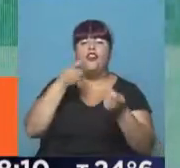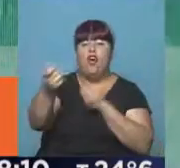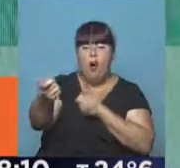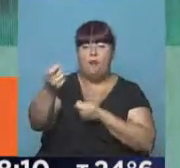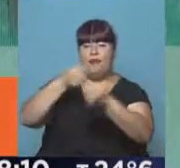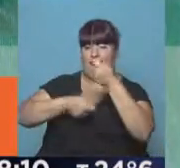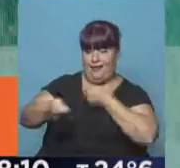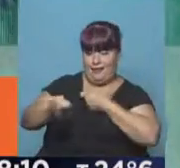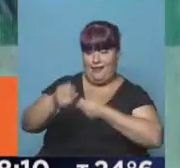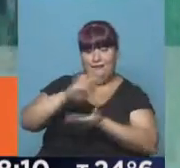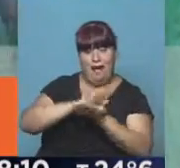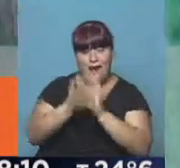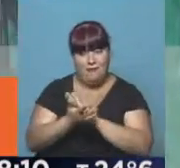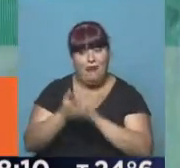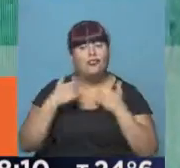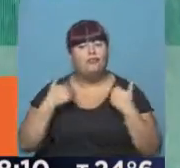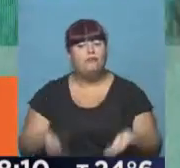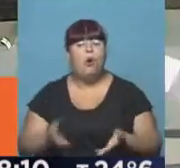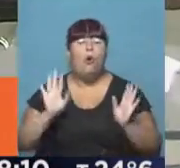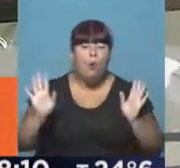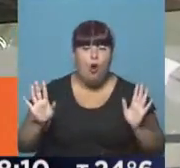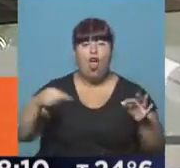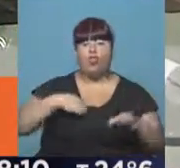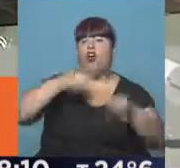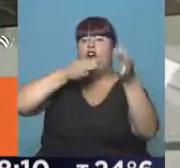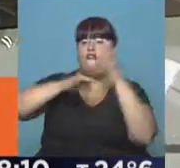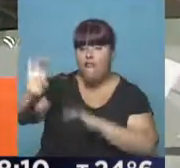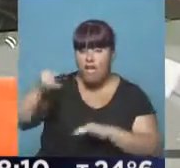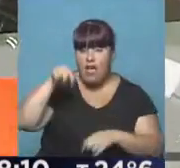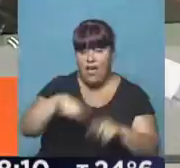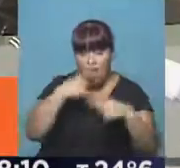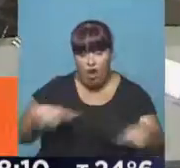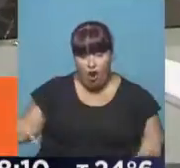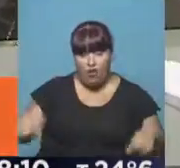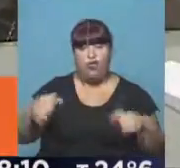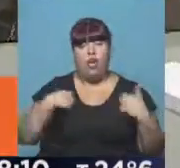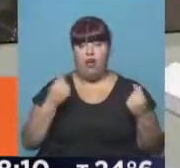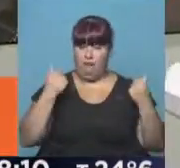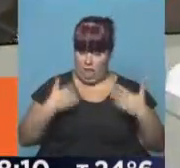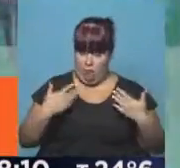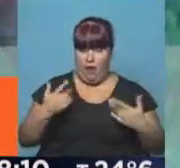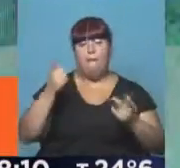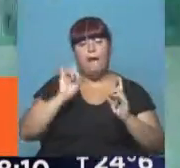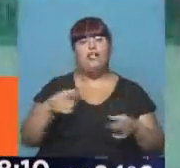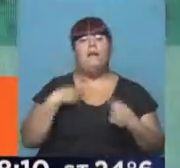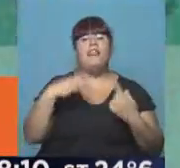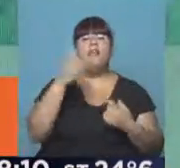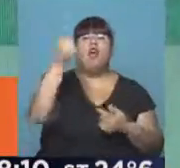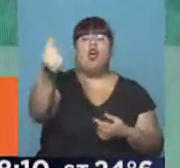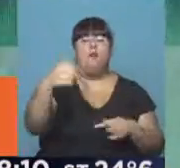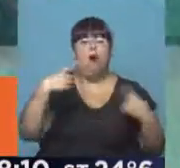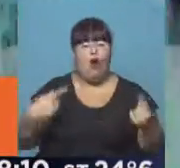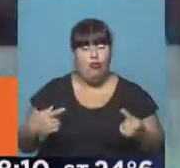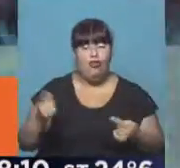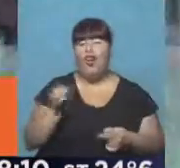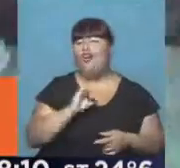vuelta entonces tenemos que estar dispuestos a decir bueno vendemos todos estos productos en los cuales somos muy eficientes pero también tenemos que comprar otros